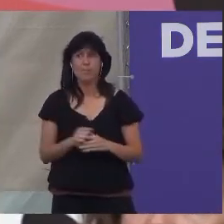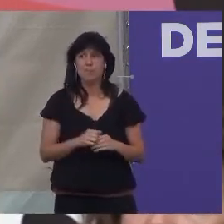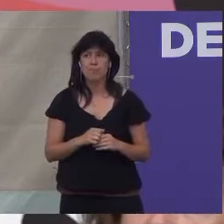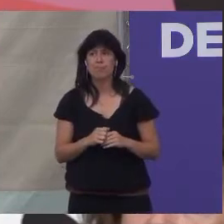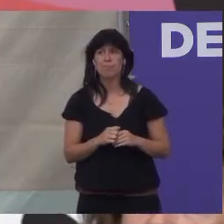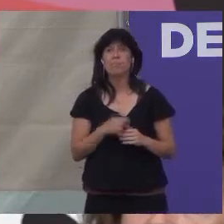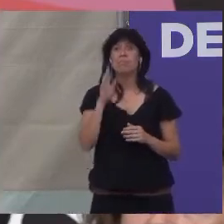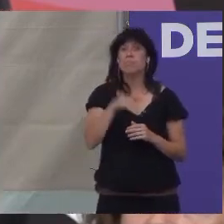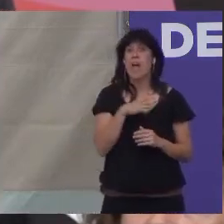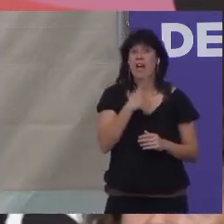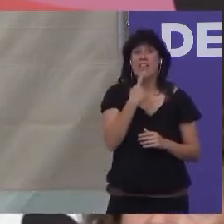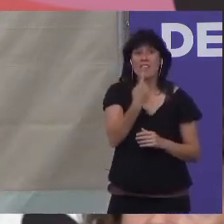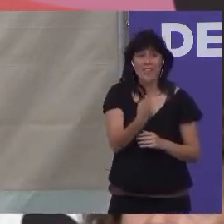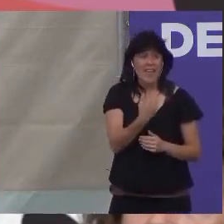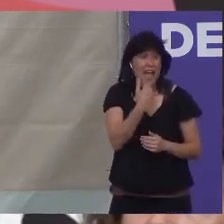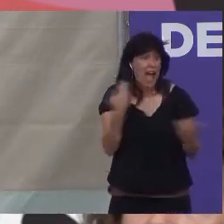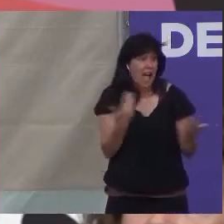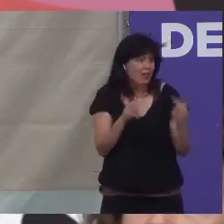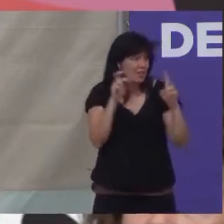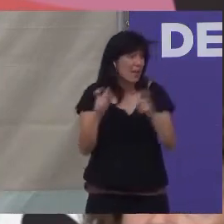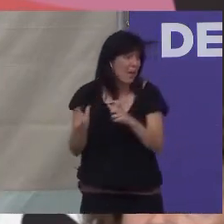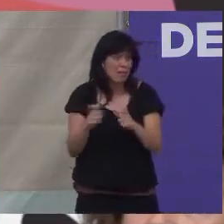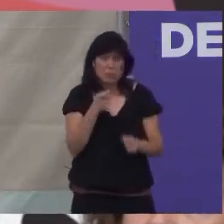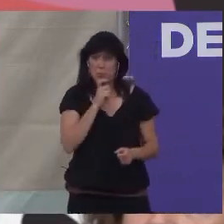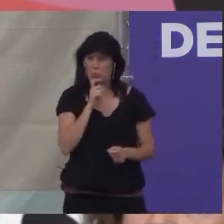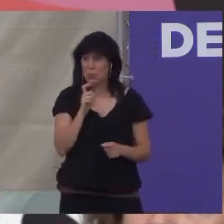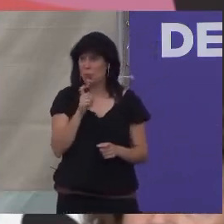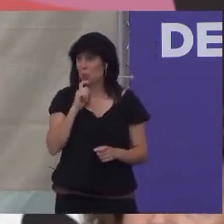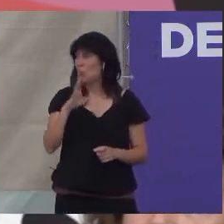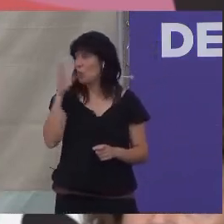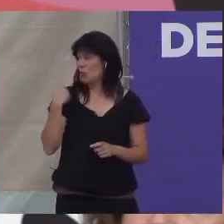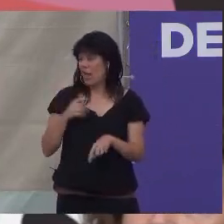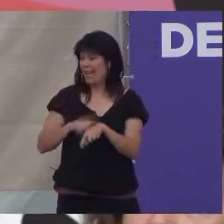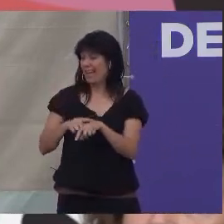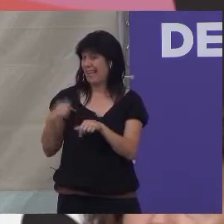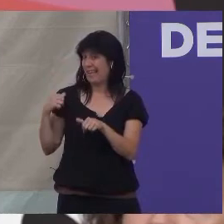Bueno, decir ahora algo sobre los círculos es difícil porque ya llevamos un rato oyendo,